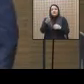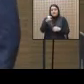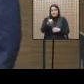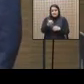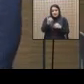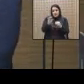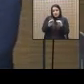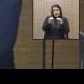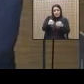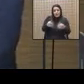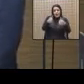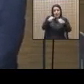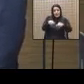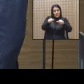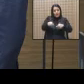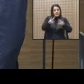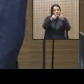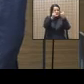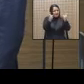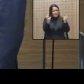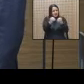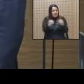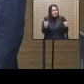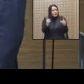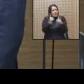acuerdo en temas más complejos.